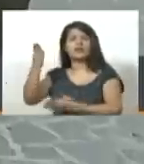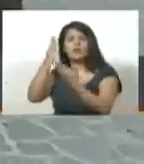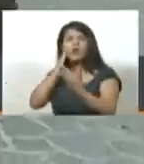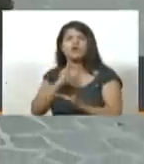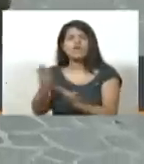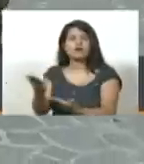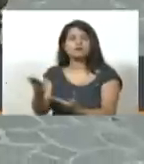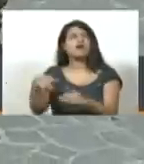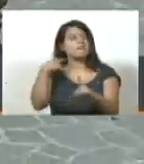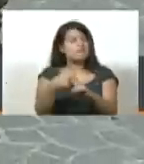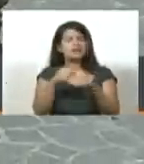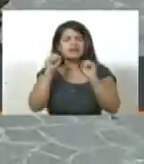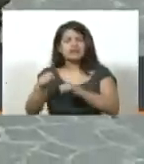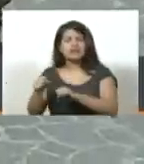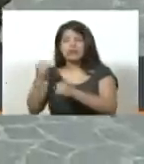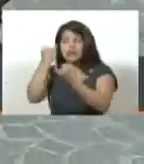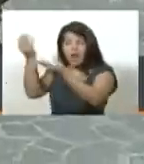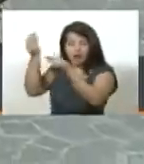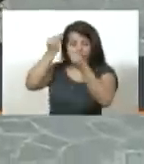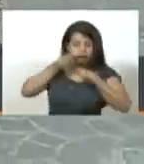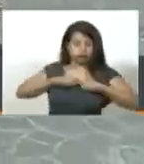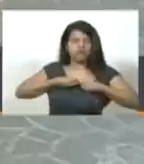gestas libertarias.